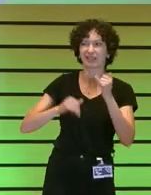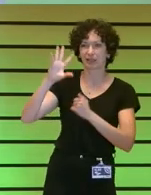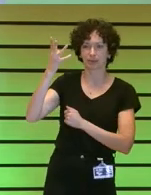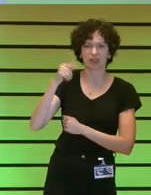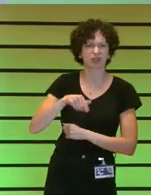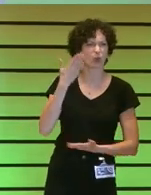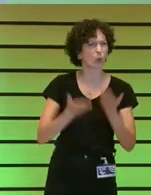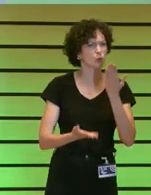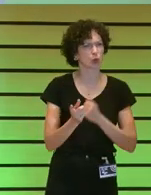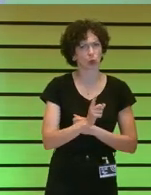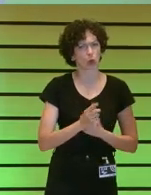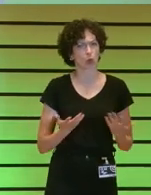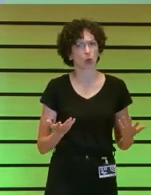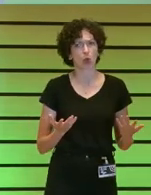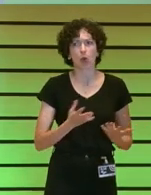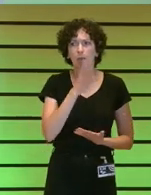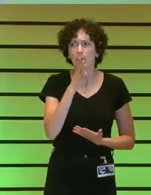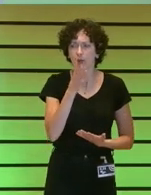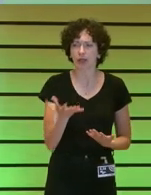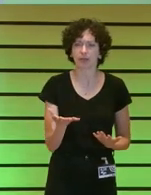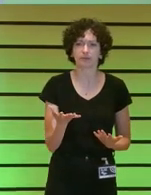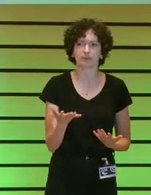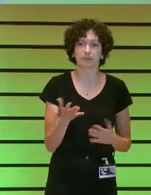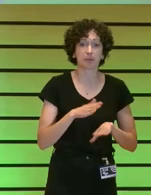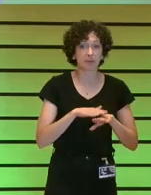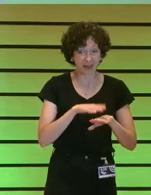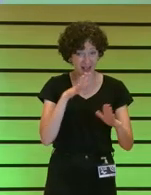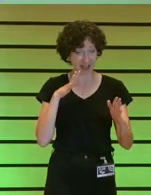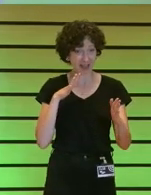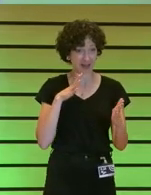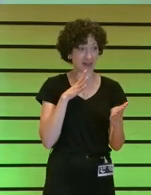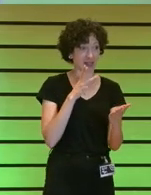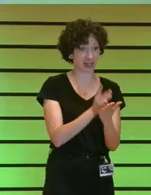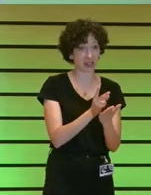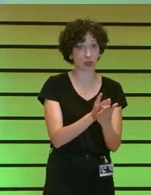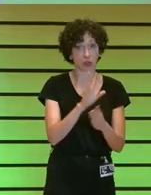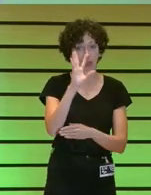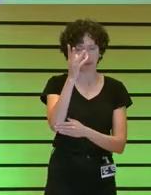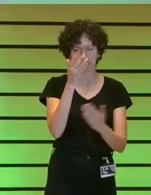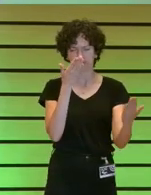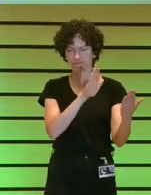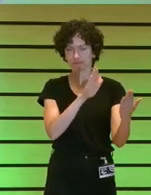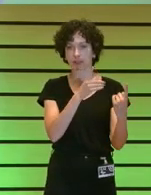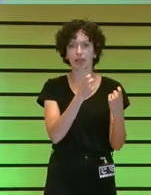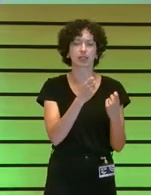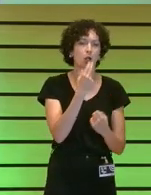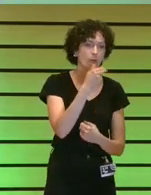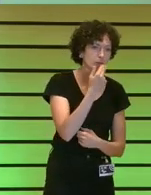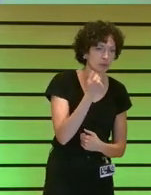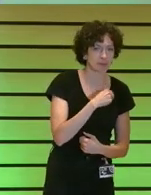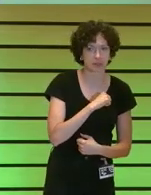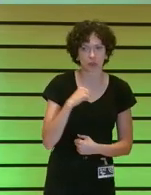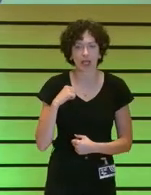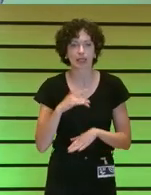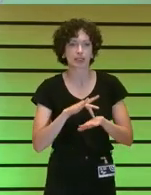profundamente injusto porque para afrontar El desafío climático hace falta el compromiso personal hace falta